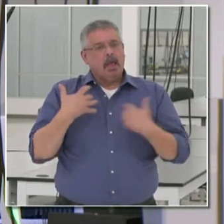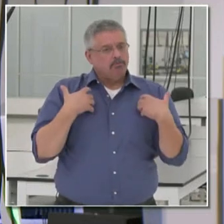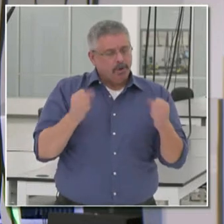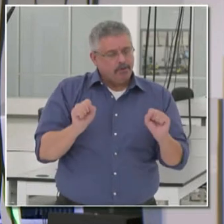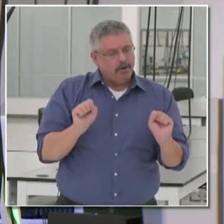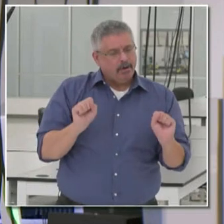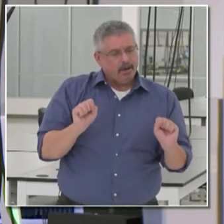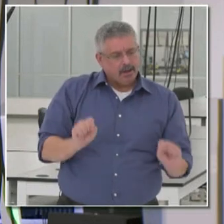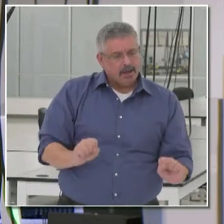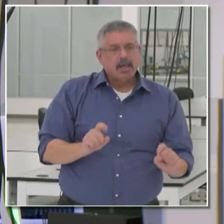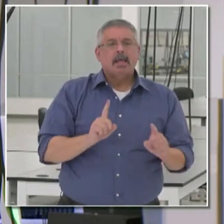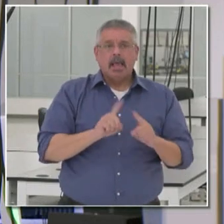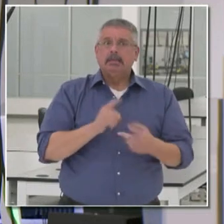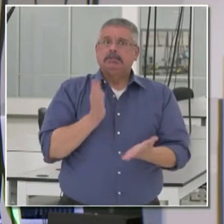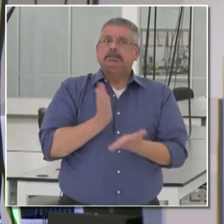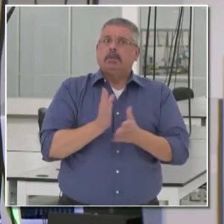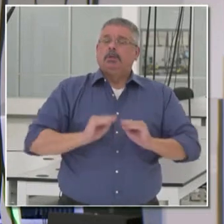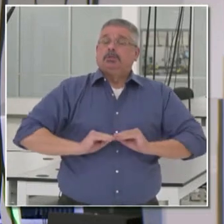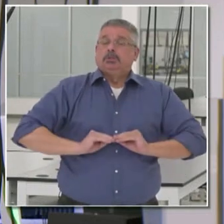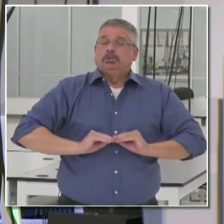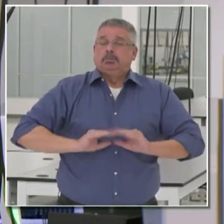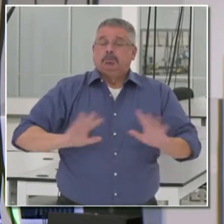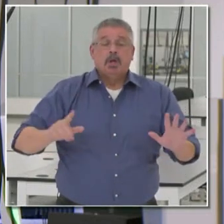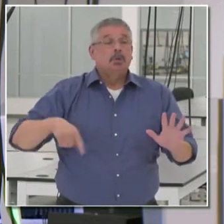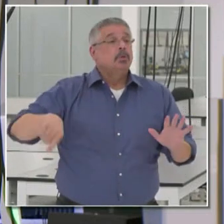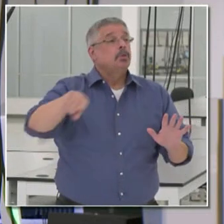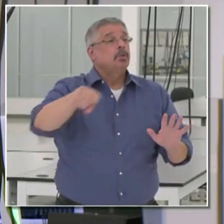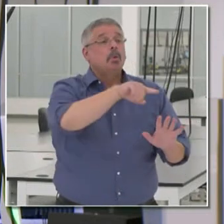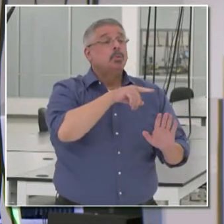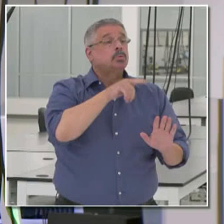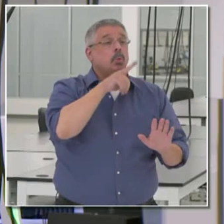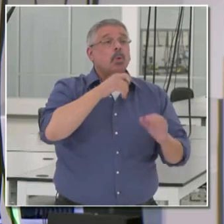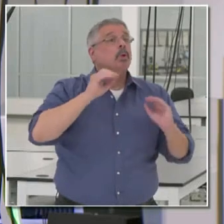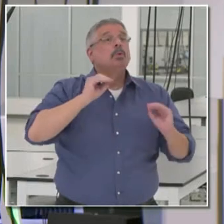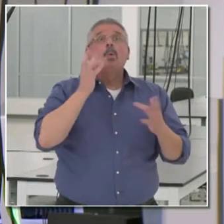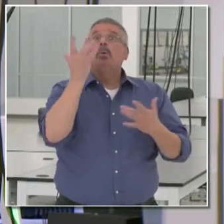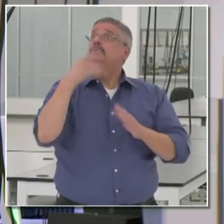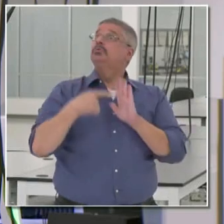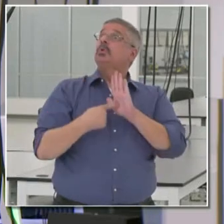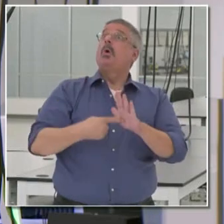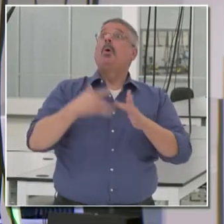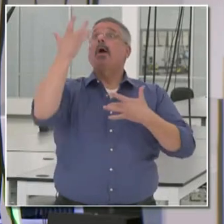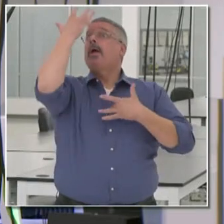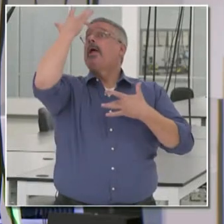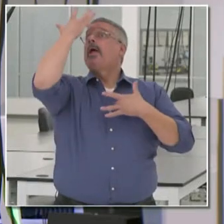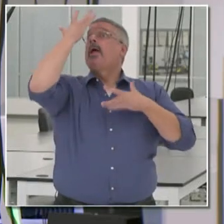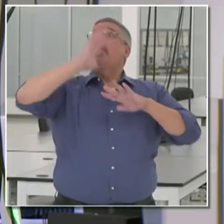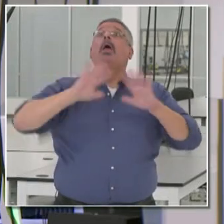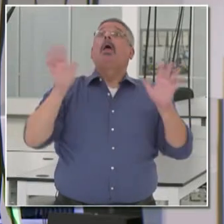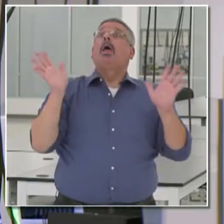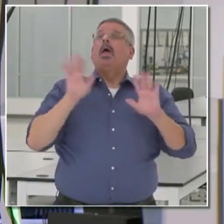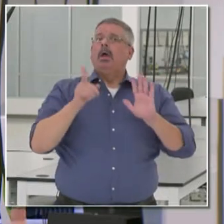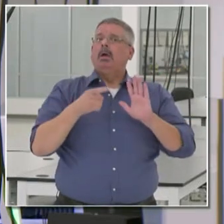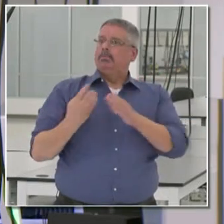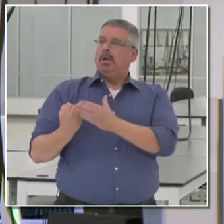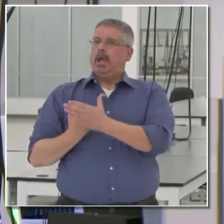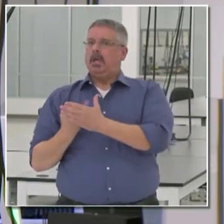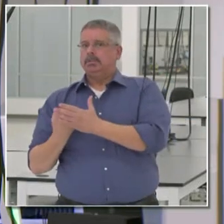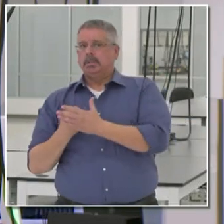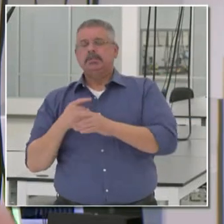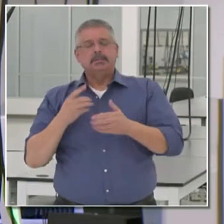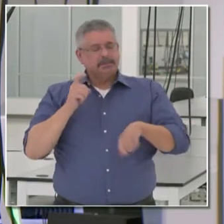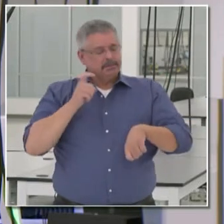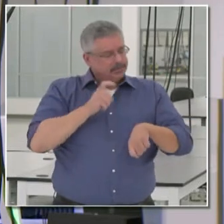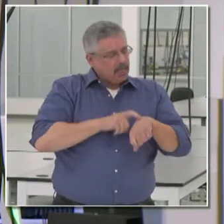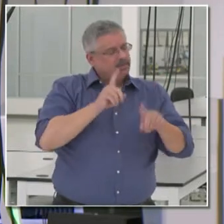para que puedan recuperarse y puedan mitigar la infección no importa si son sintomáticos o asintomáticos para los que si tienen